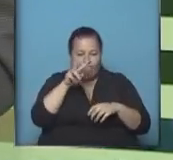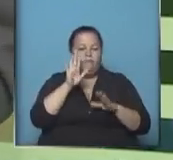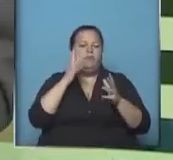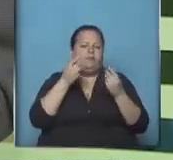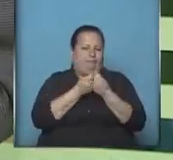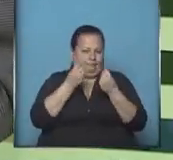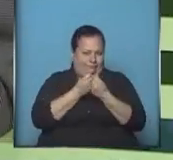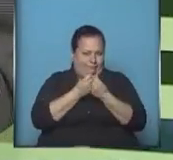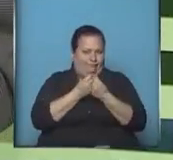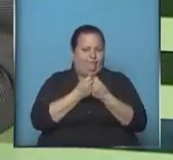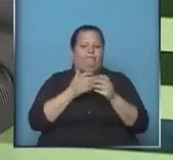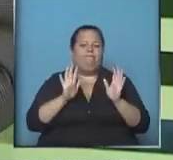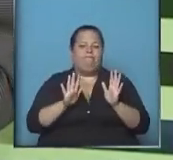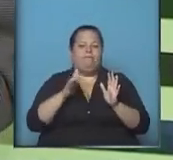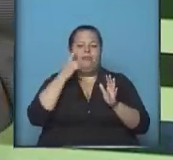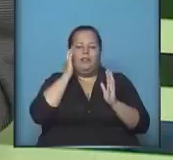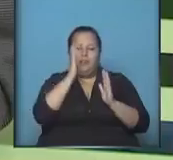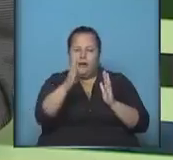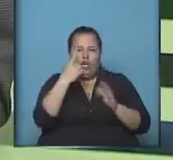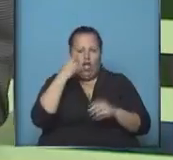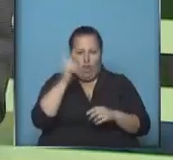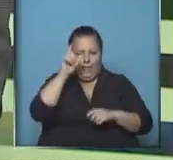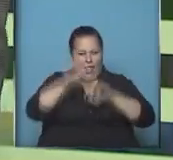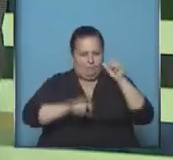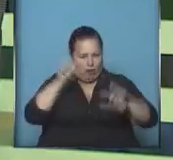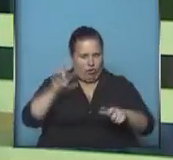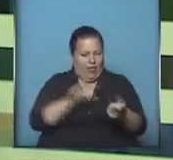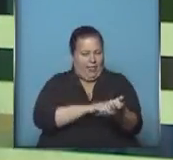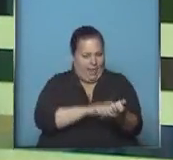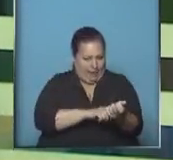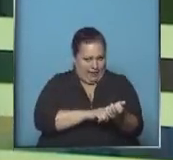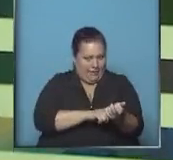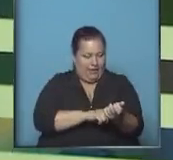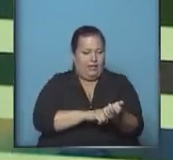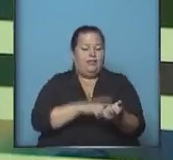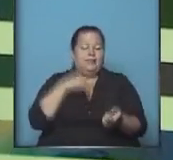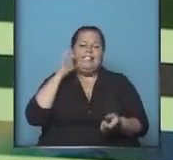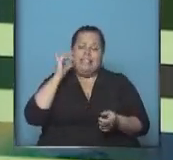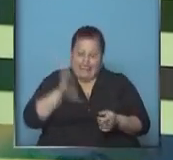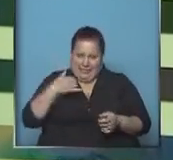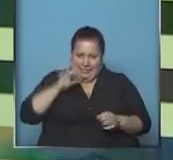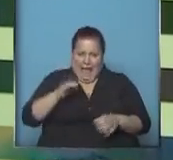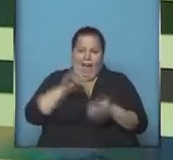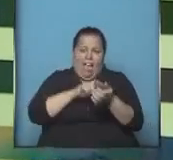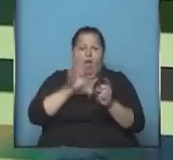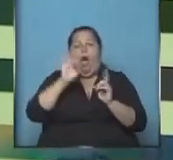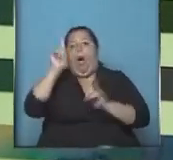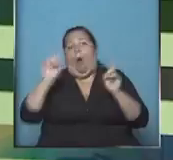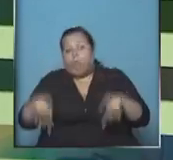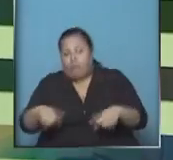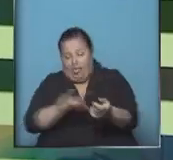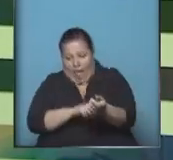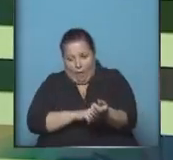cantidad y en calidad de la agudeza visual del paciente diabético que se sabe diabético o que desconoce que es